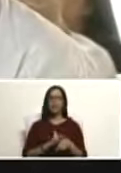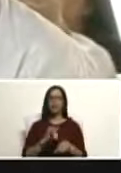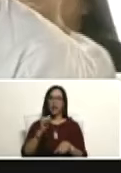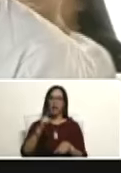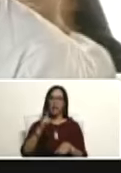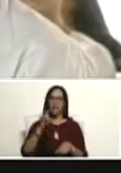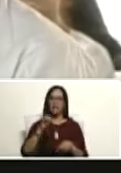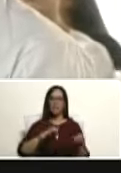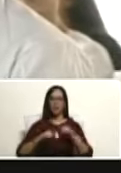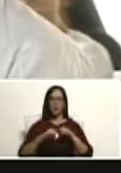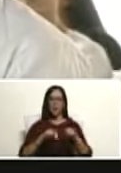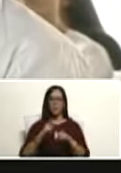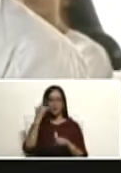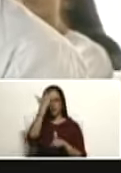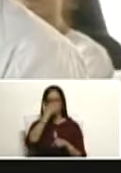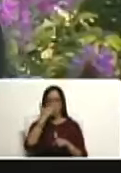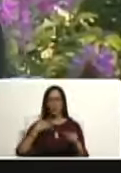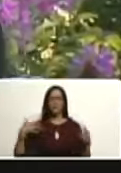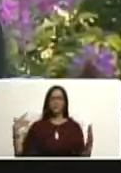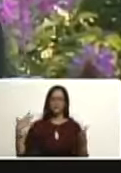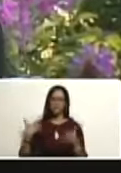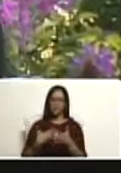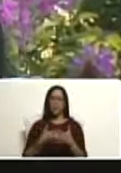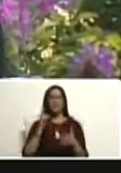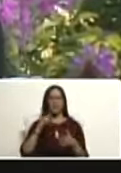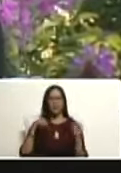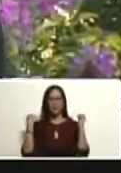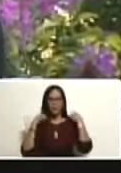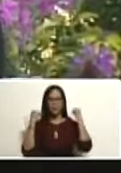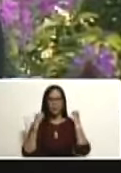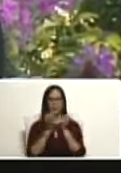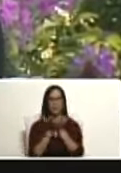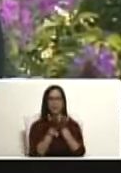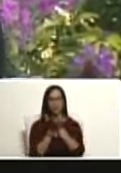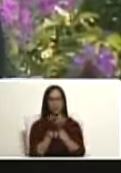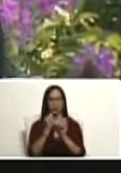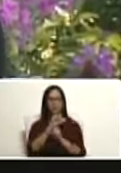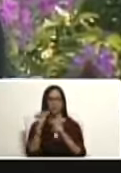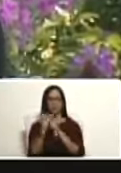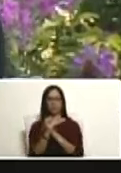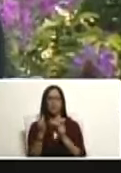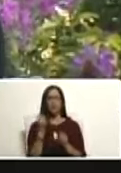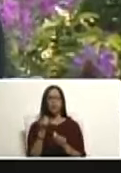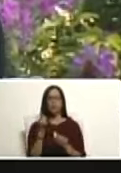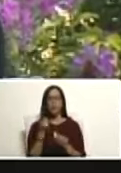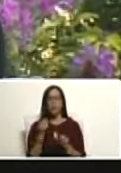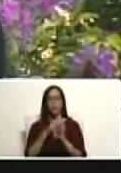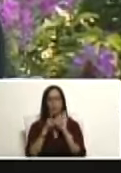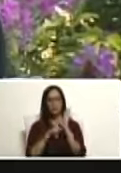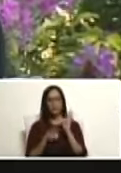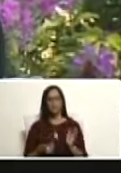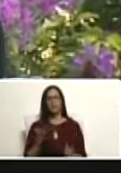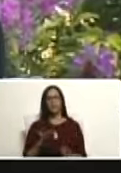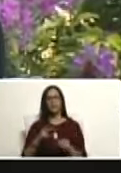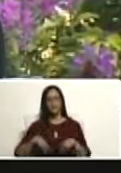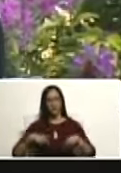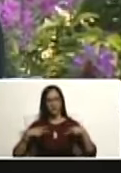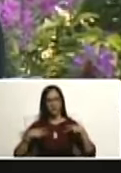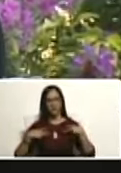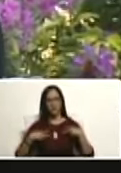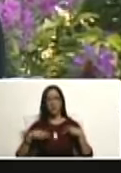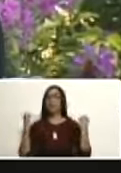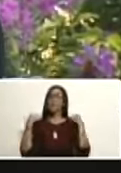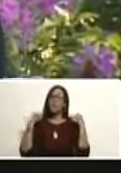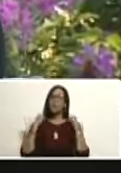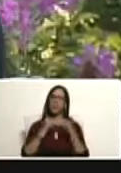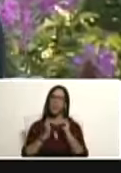de los movimientos de afrodescendencia, que también practica el estudio de la ecología como una estrategia fundamental para la vida. El ejercicio